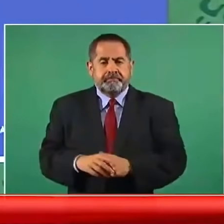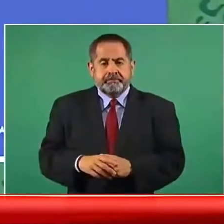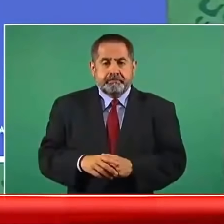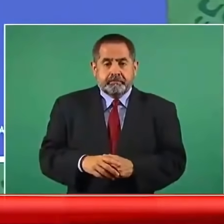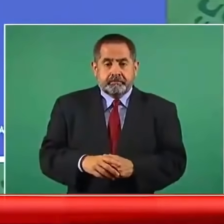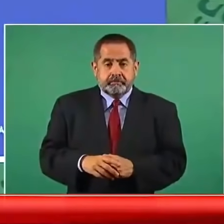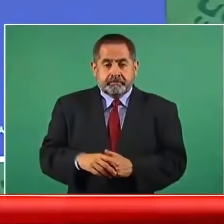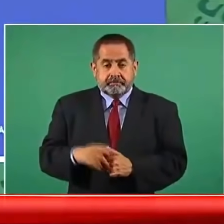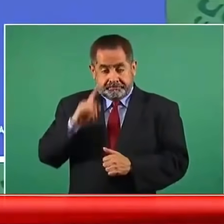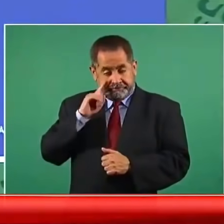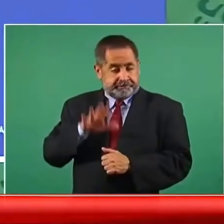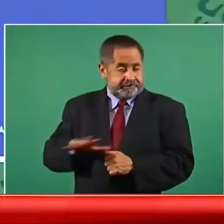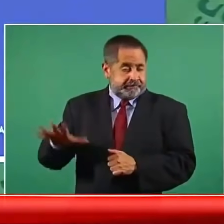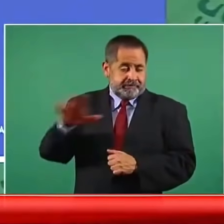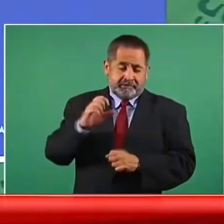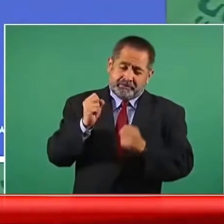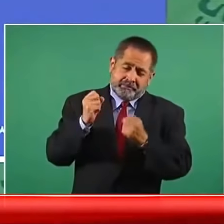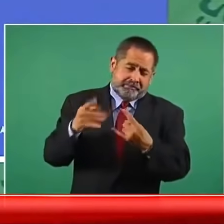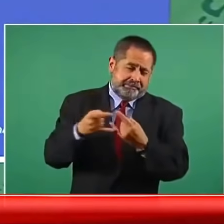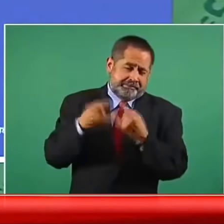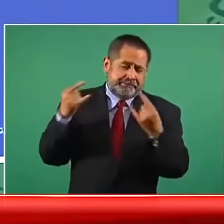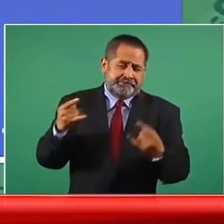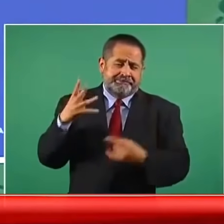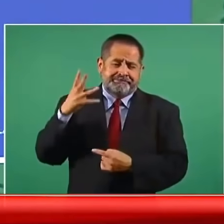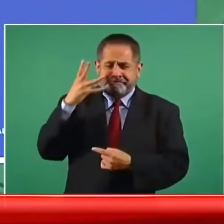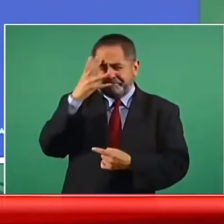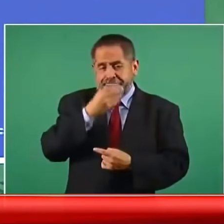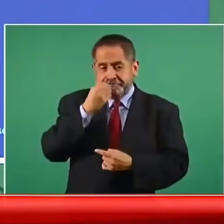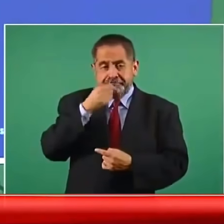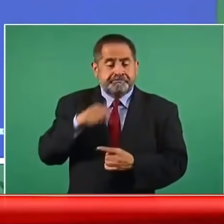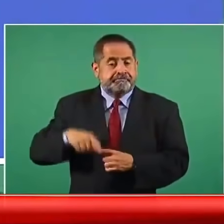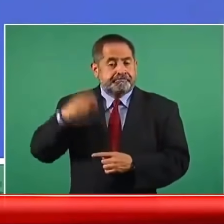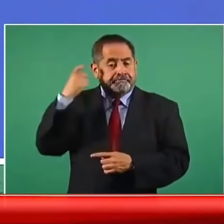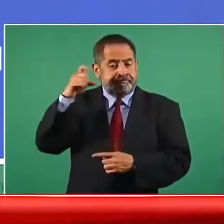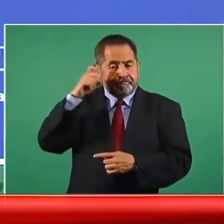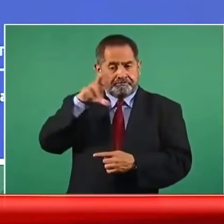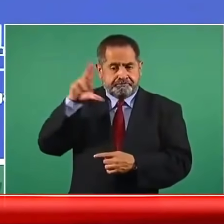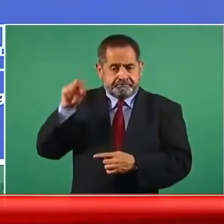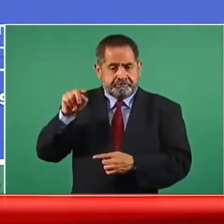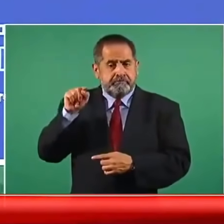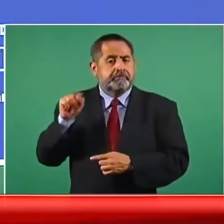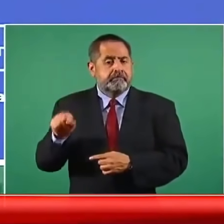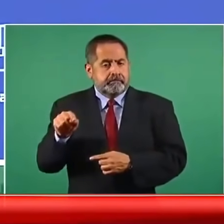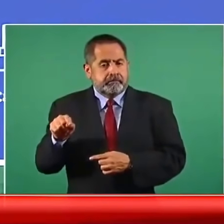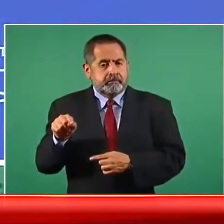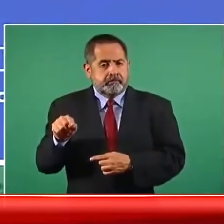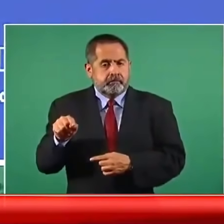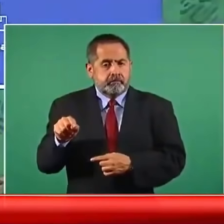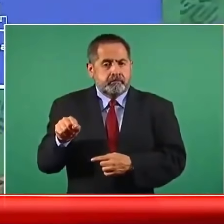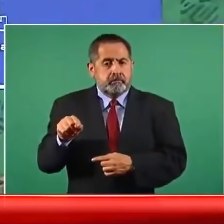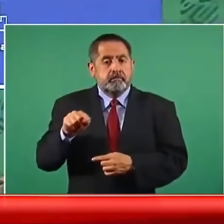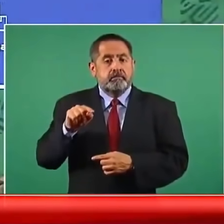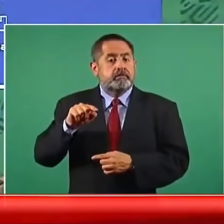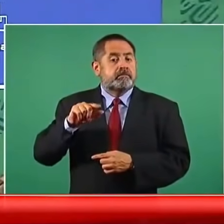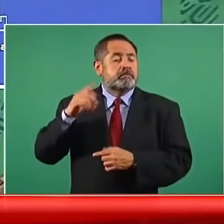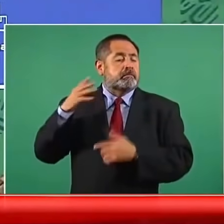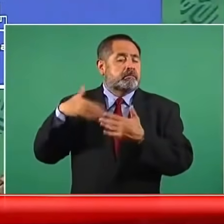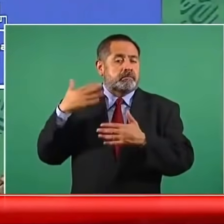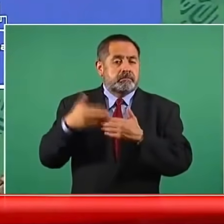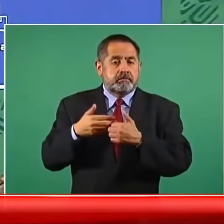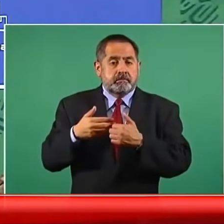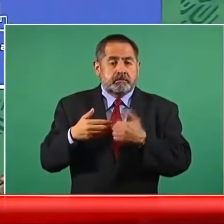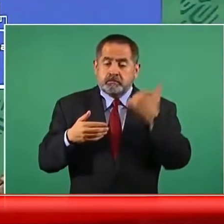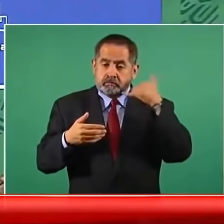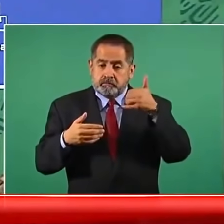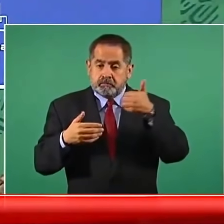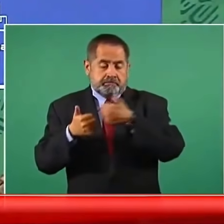Fíjense la historia tan importante. Quintana Roo se separa de Yucatán